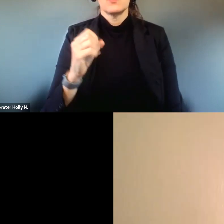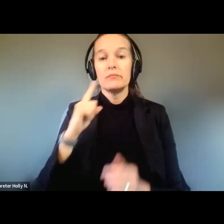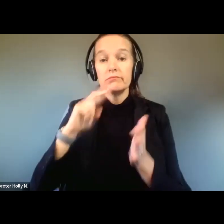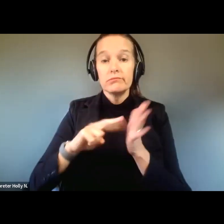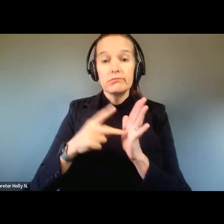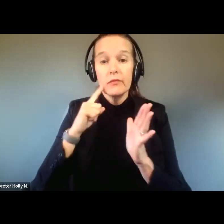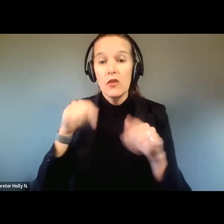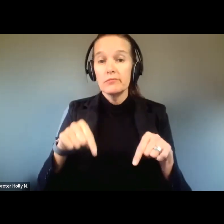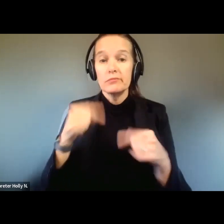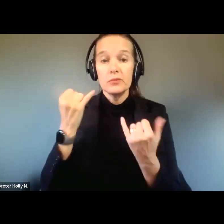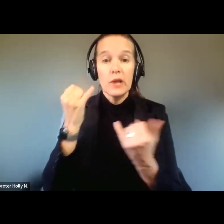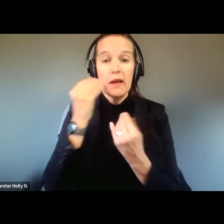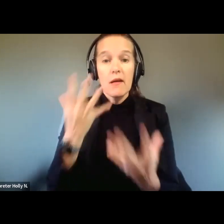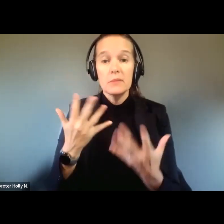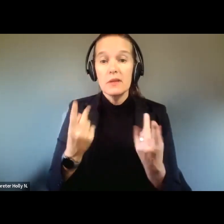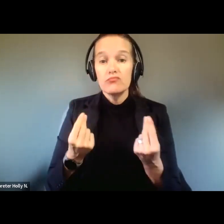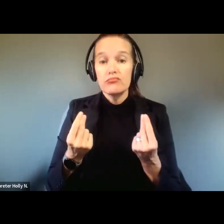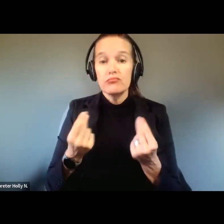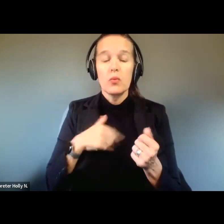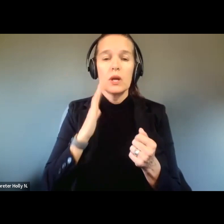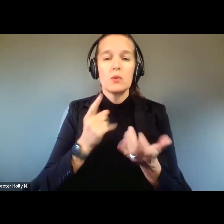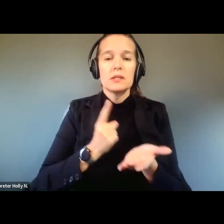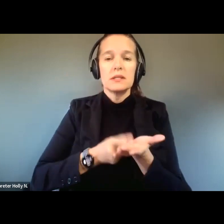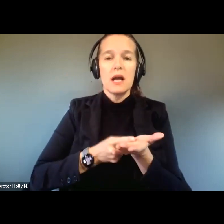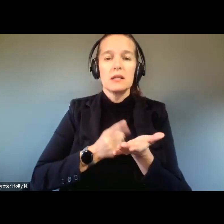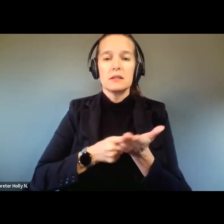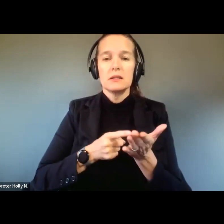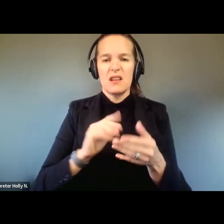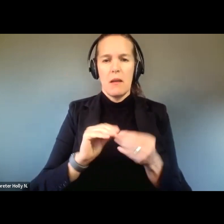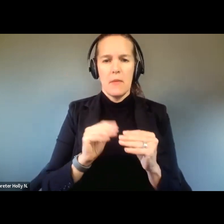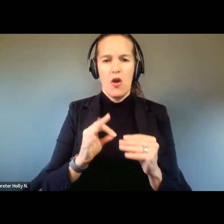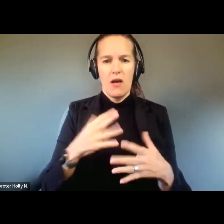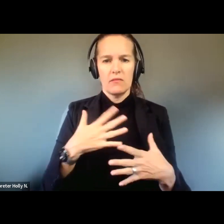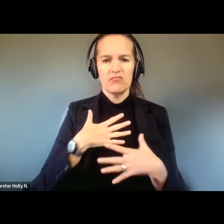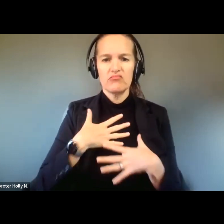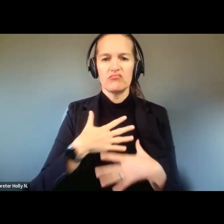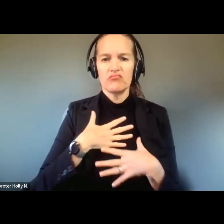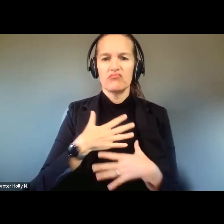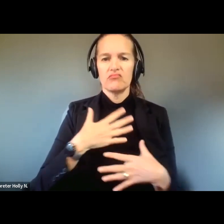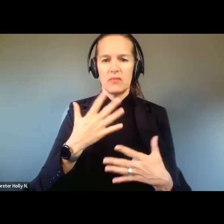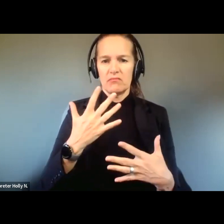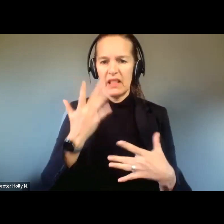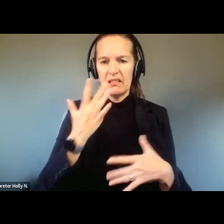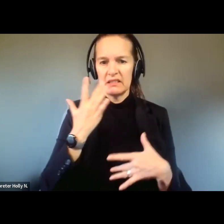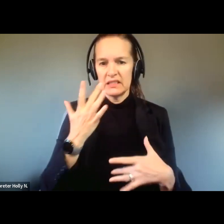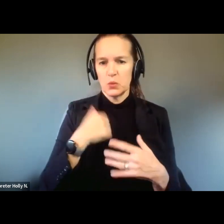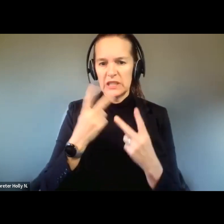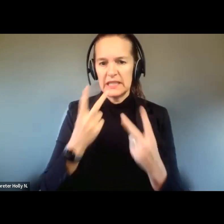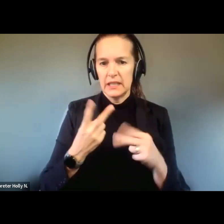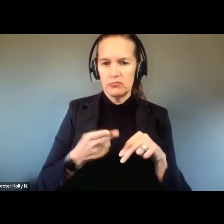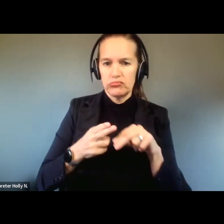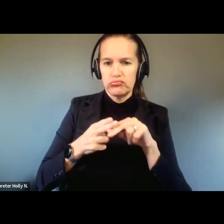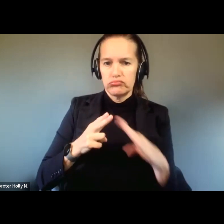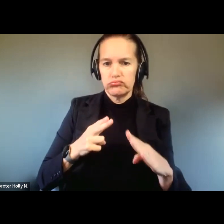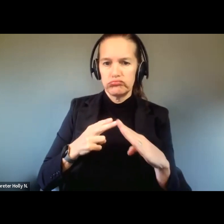of our update today is to discuss the rising number of respiratory illness cases that we are seeing occurring